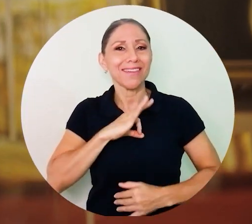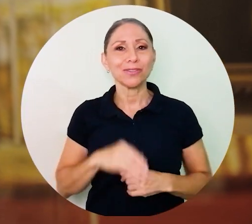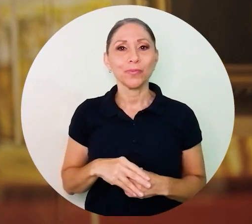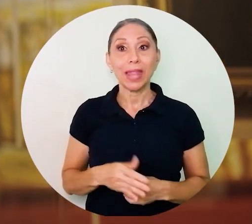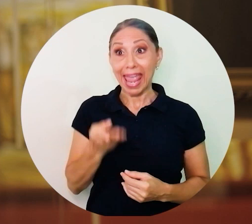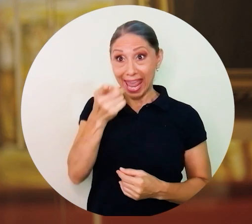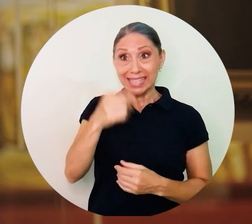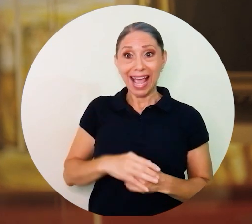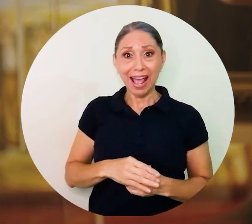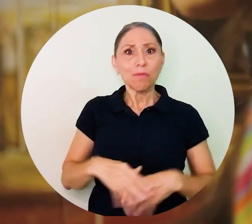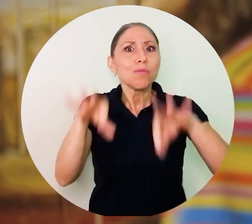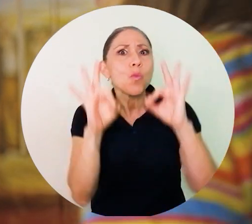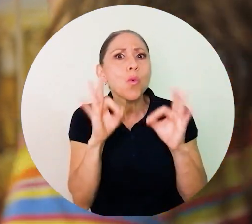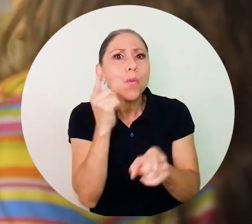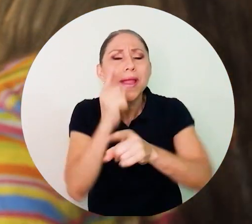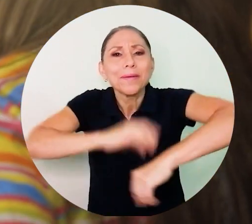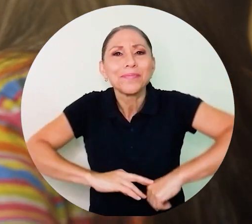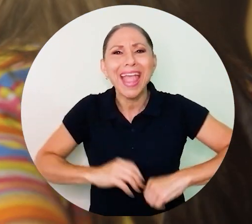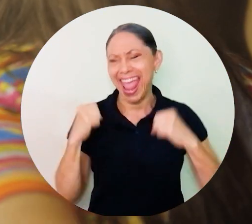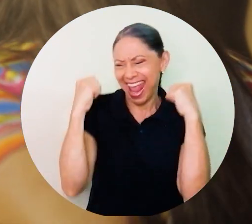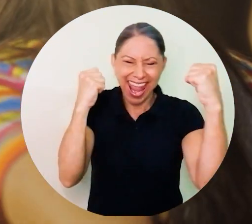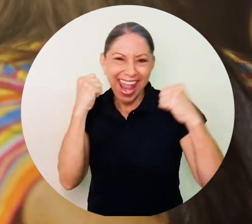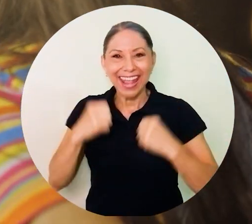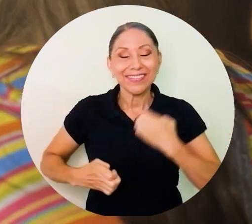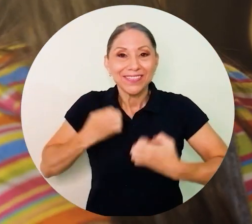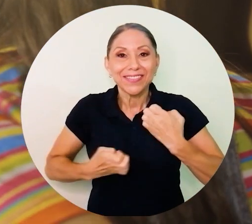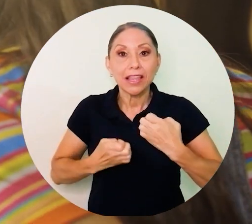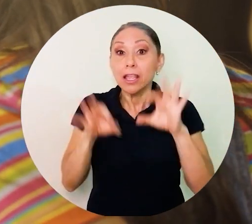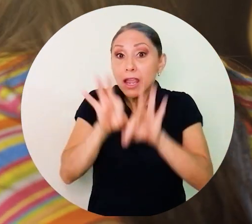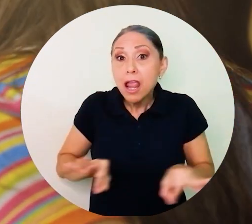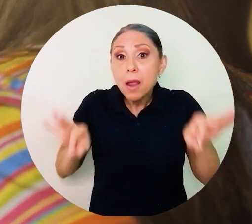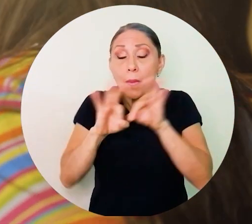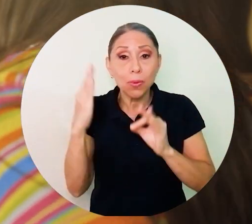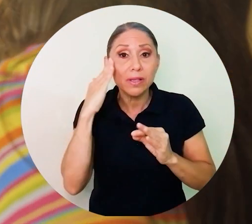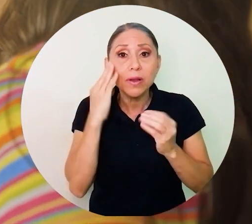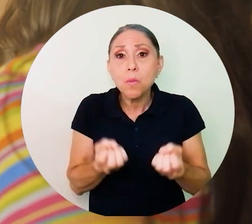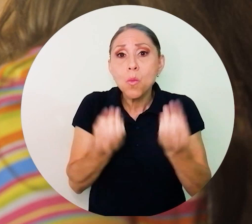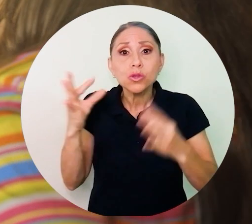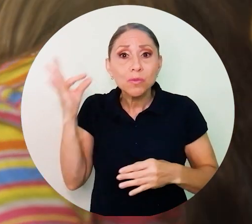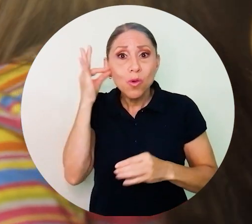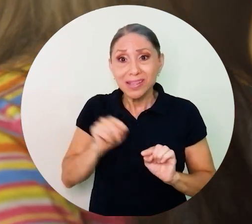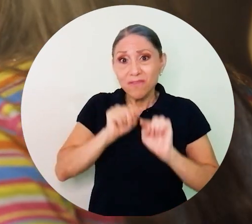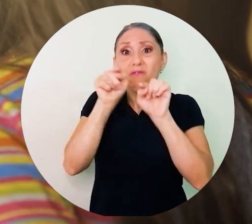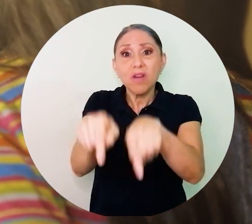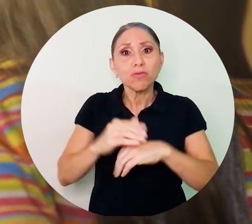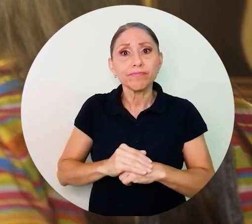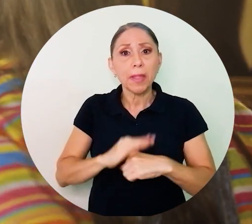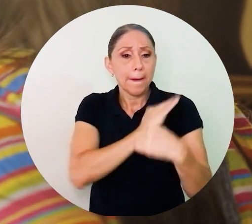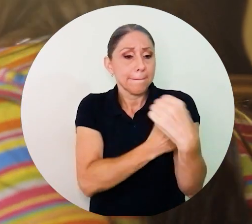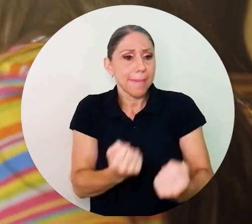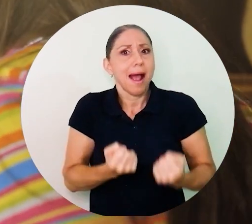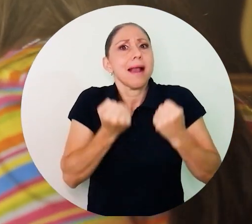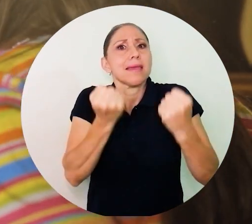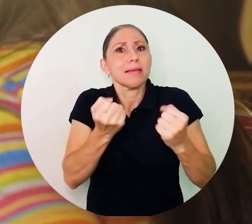¿Es ella? ¡Muy bien, Rini! ¡Oh! Qué importante es conocer que tantas mujeres estuvieron ahí. Uh-huh. Valientes,